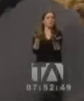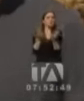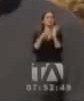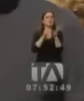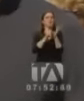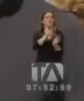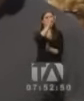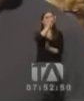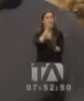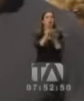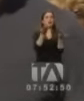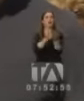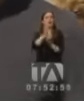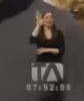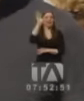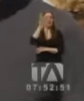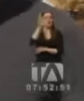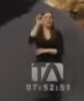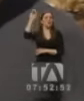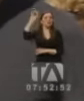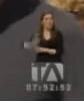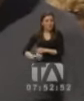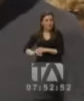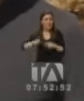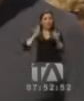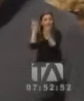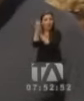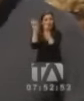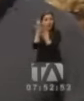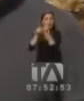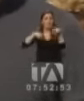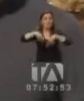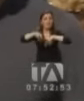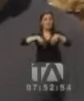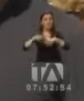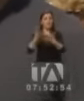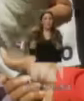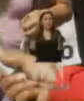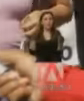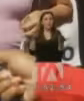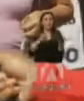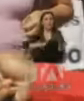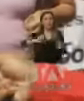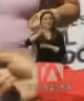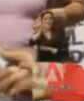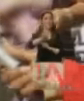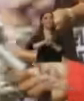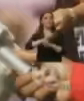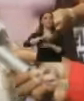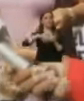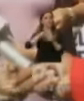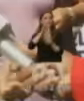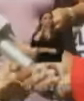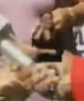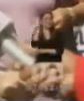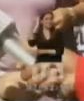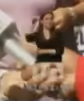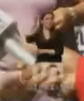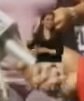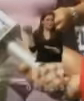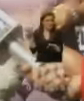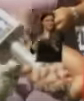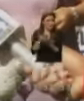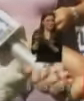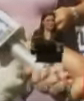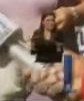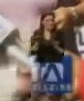noroccidente va a ser beneficiada y el 0,01% de los viajes de Quito se va a gastar 50 millones de dólares. Yo no quiero panorámica, señorita.